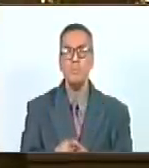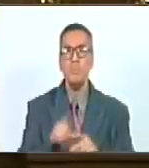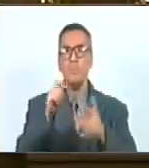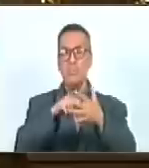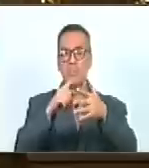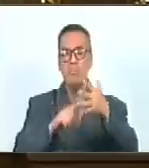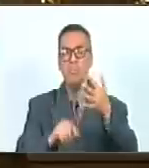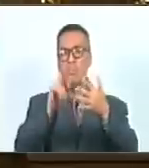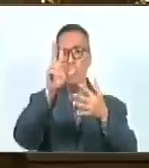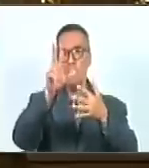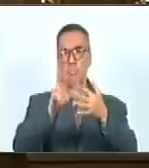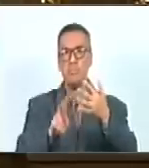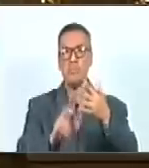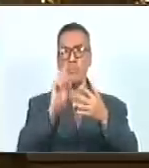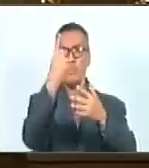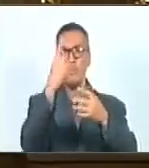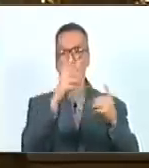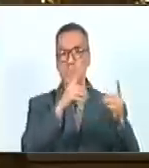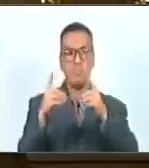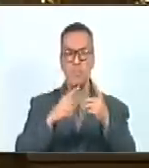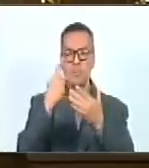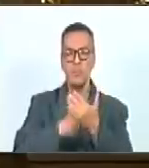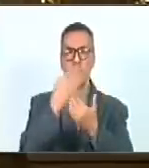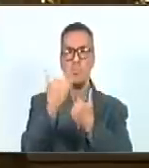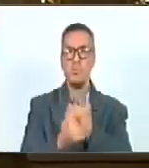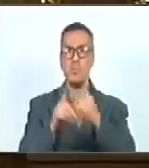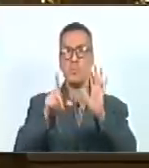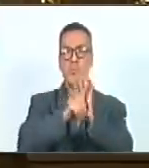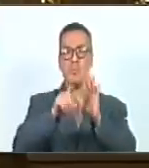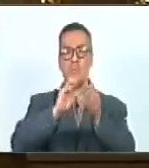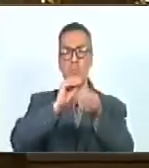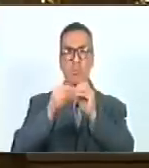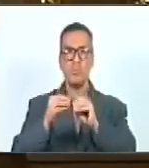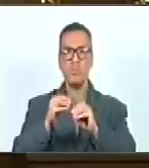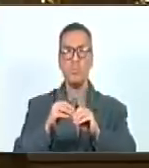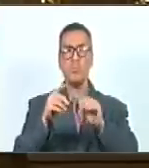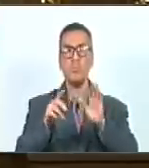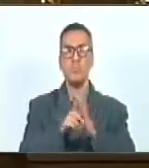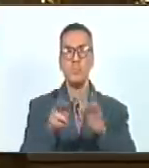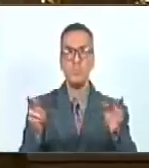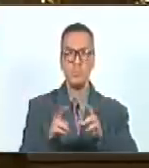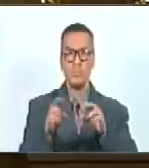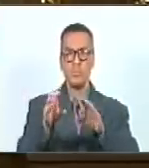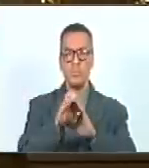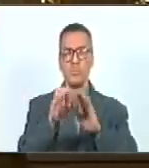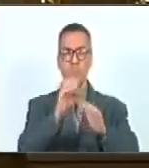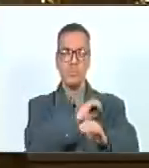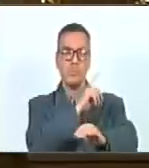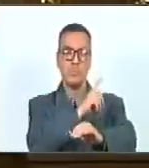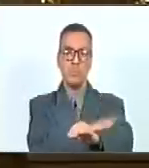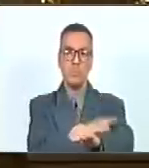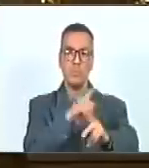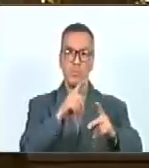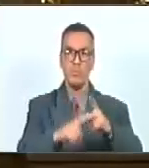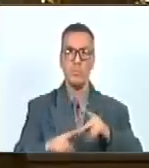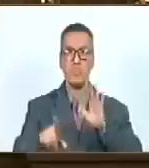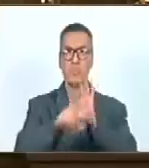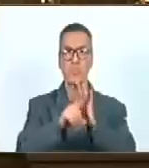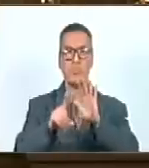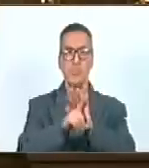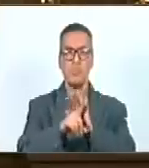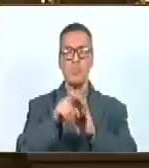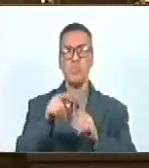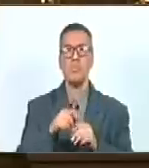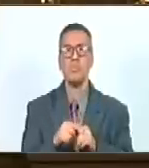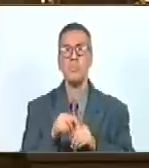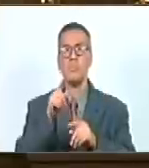Punto número 3. Primera discusión del proyecto de ley de reforma parcial del decreto con rango, valor y